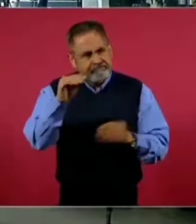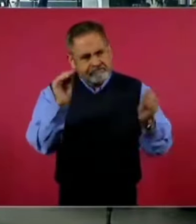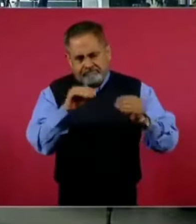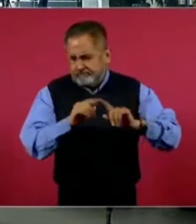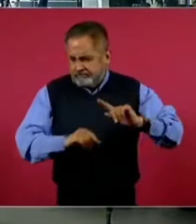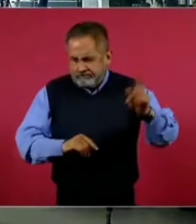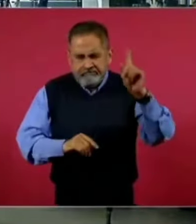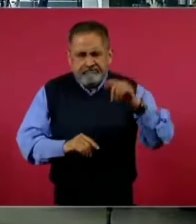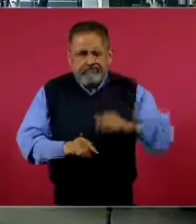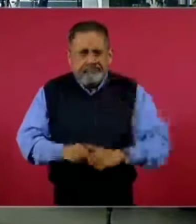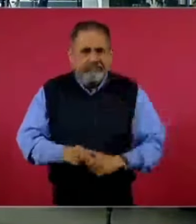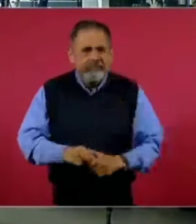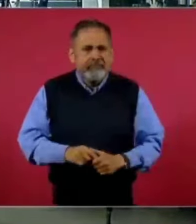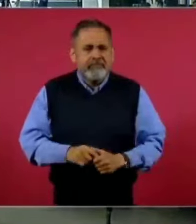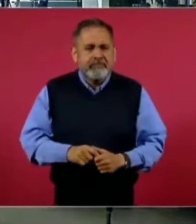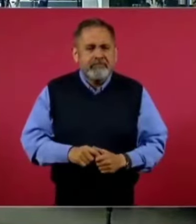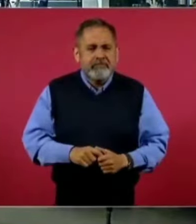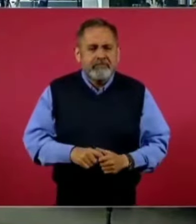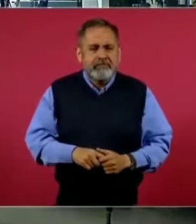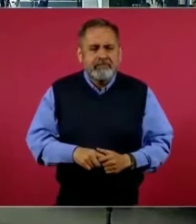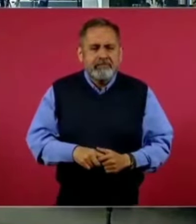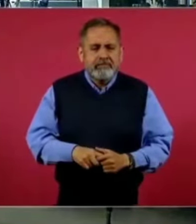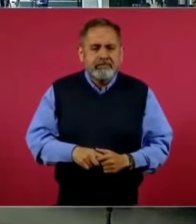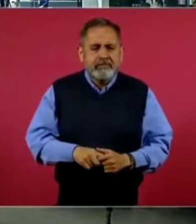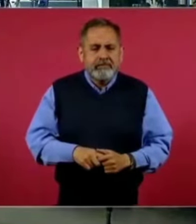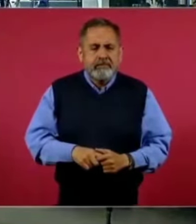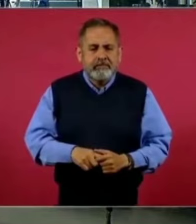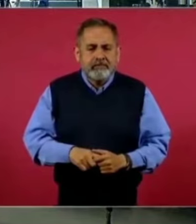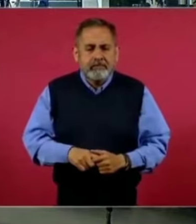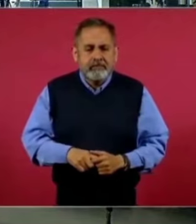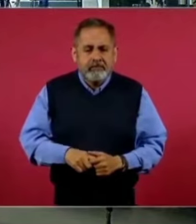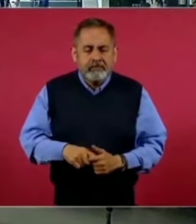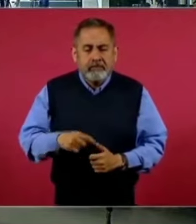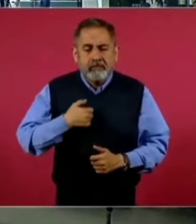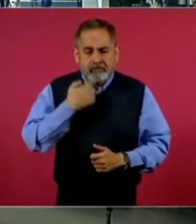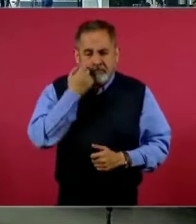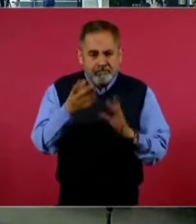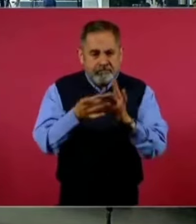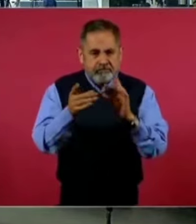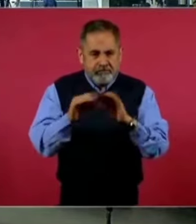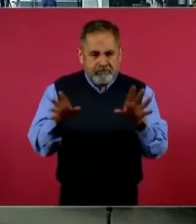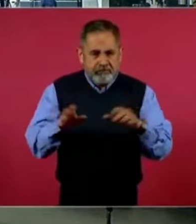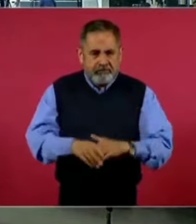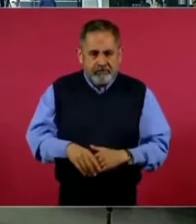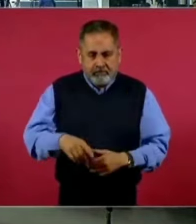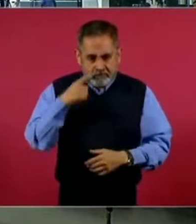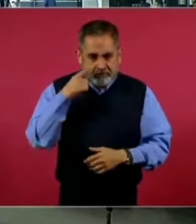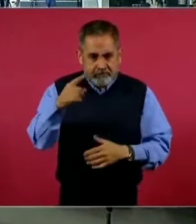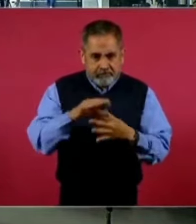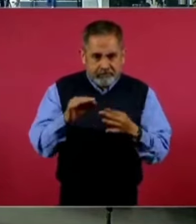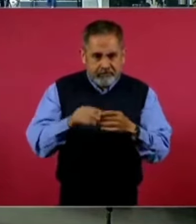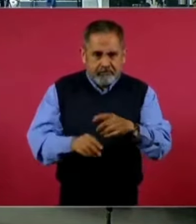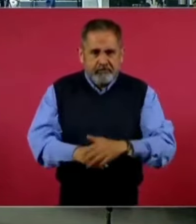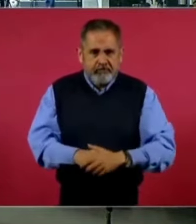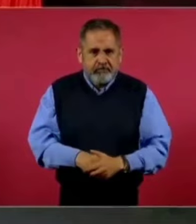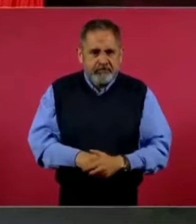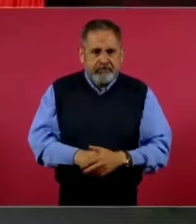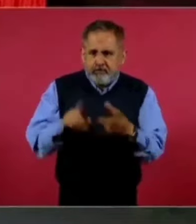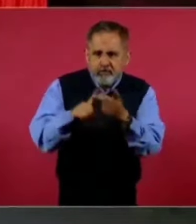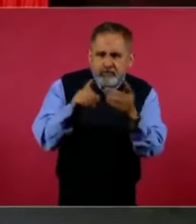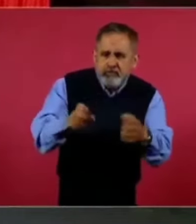rebato este y lo que quiero es a ver dónde están